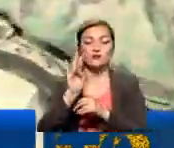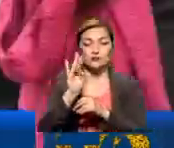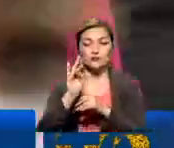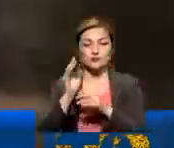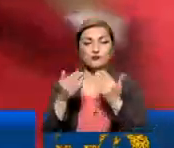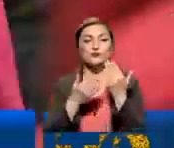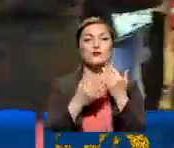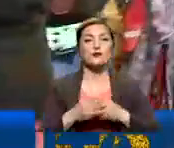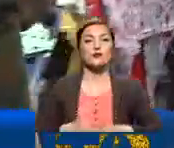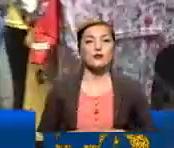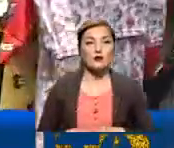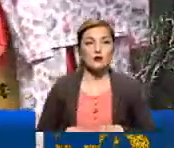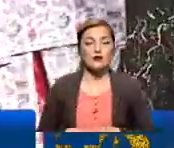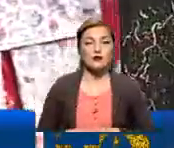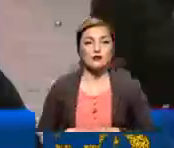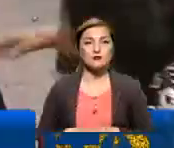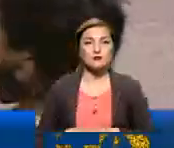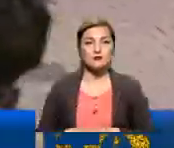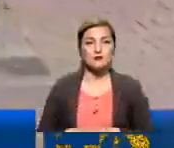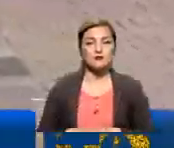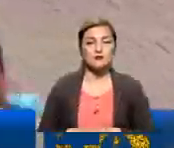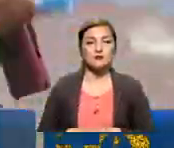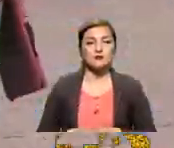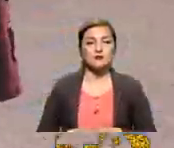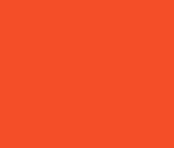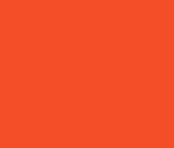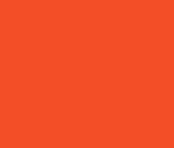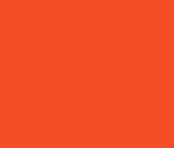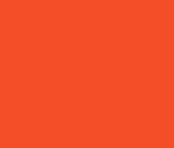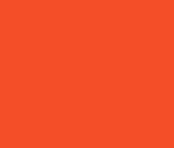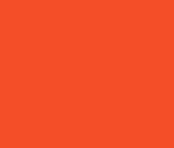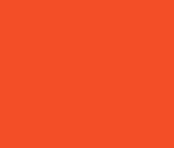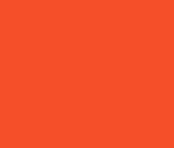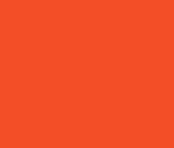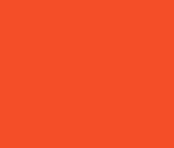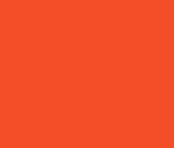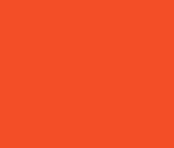en quito daniela valencia 24 horas